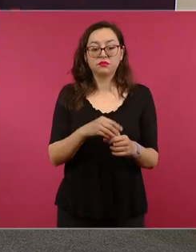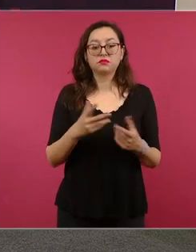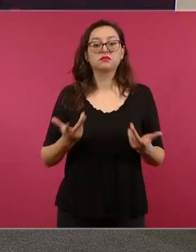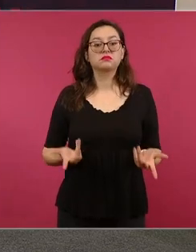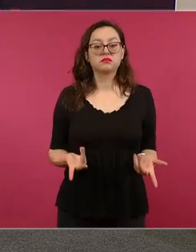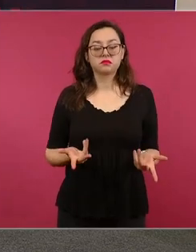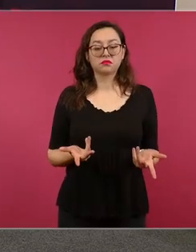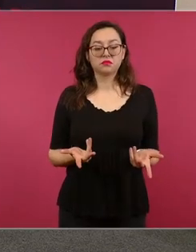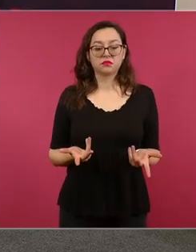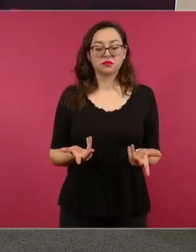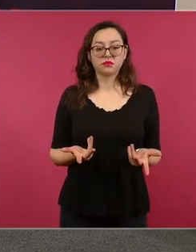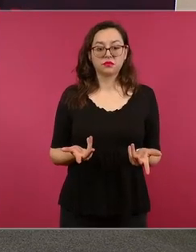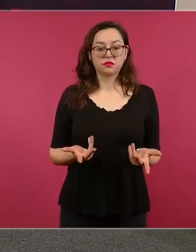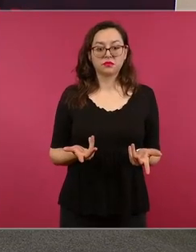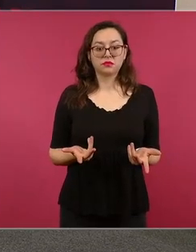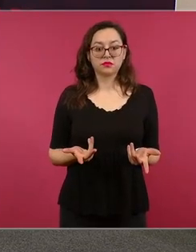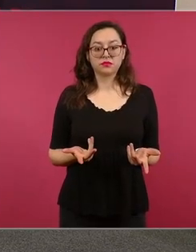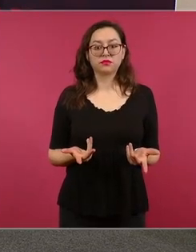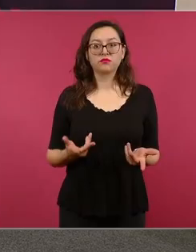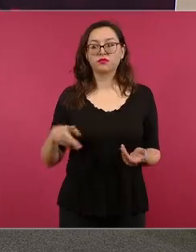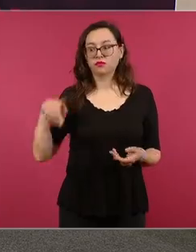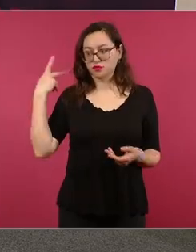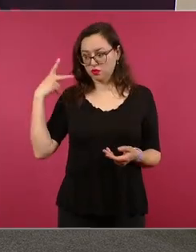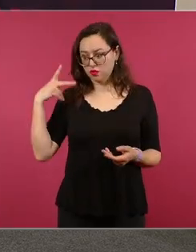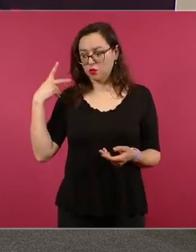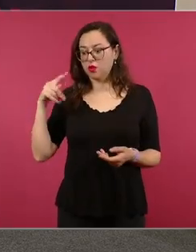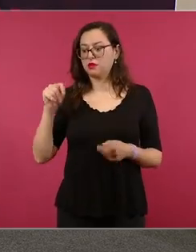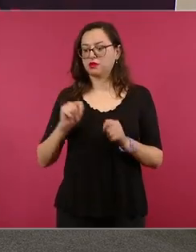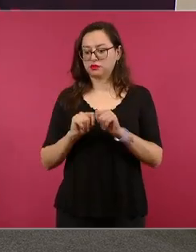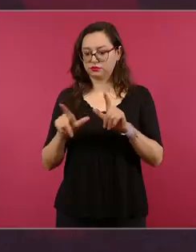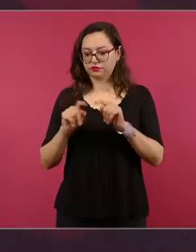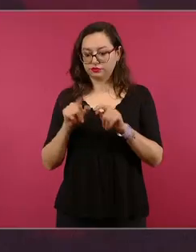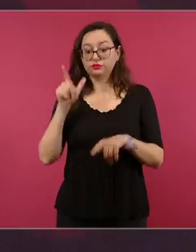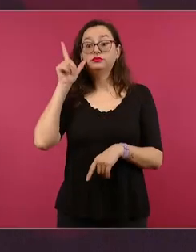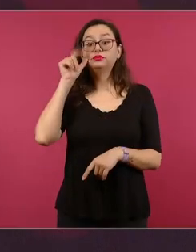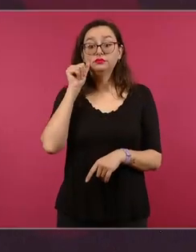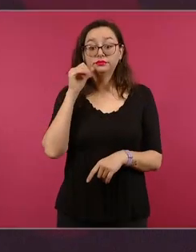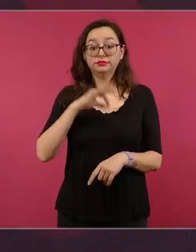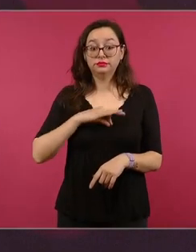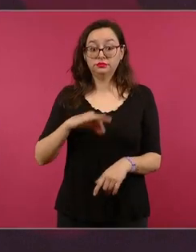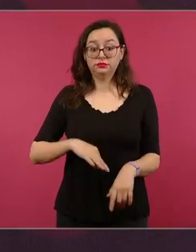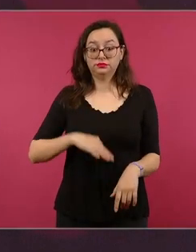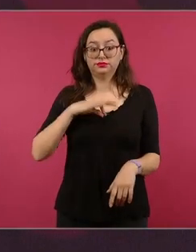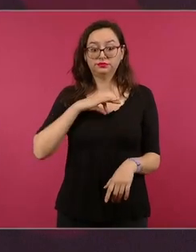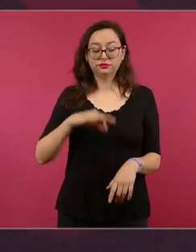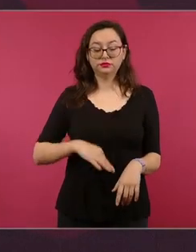Hoy es Puebla y Tlaxcala, mañana voy a Toluca,